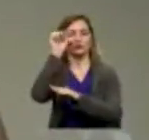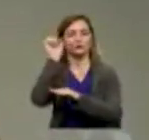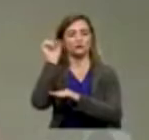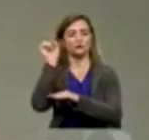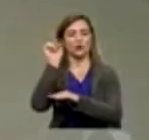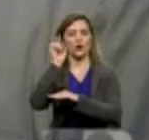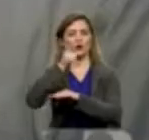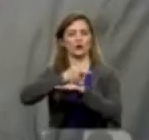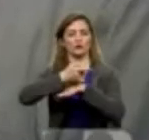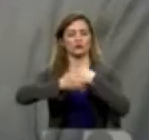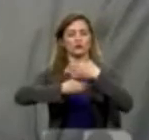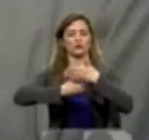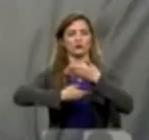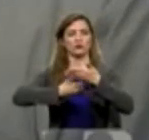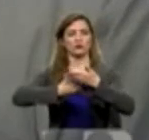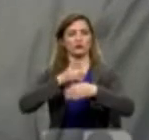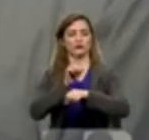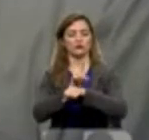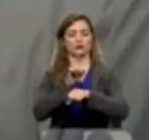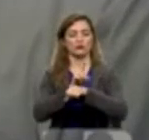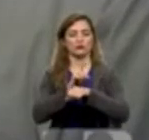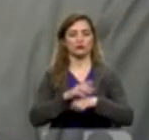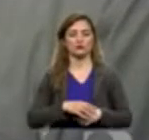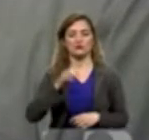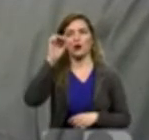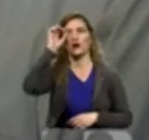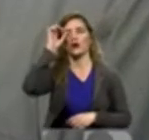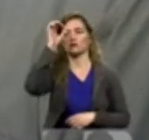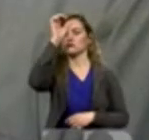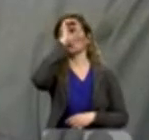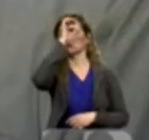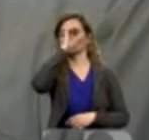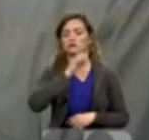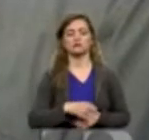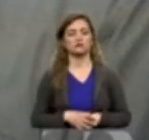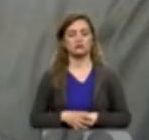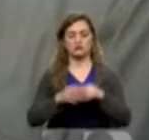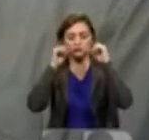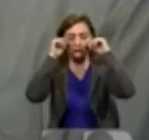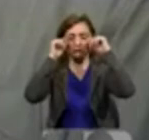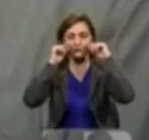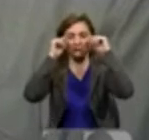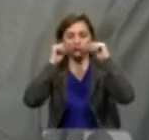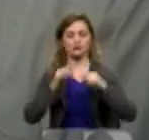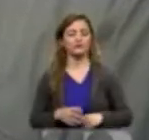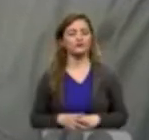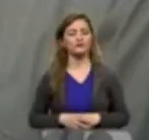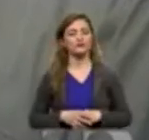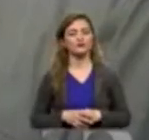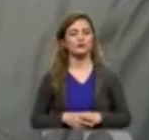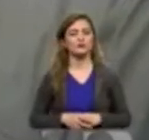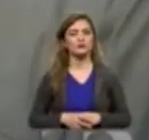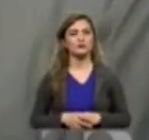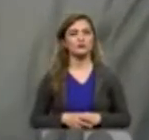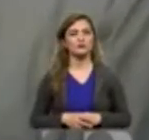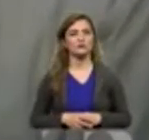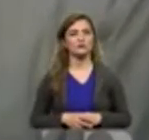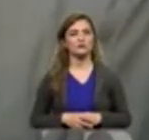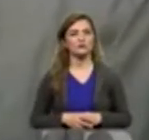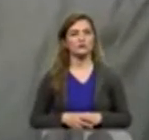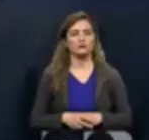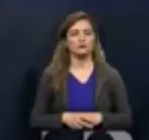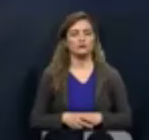receta médica. Sí, colirio para lubricar los ojos y otro que es para contrarrestar un problema